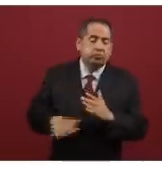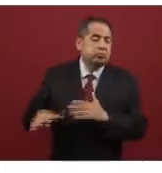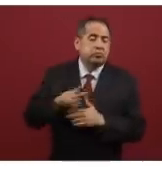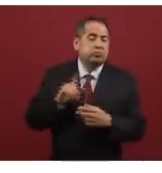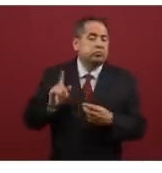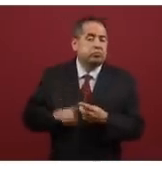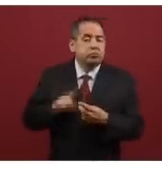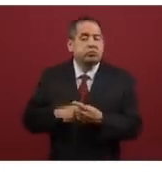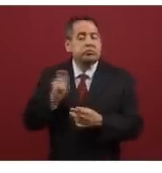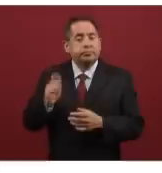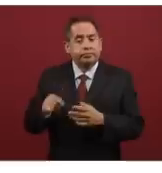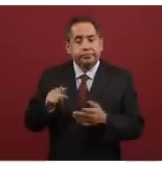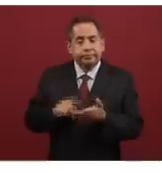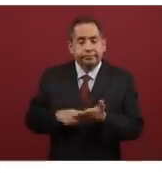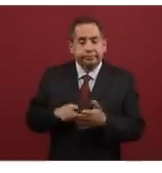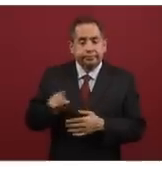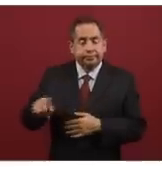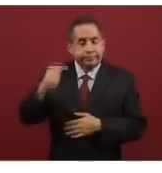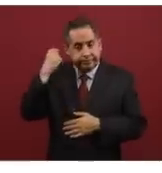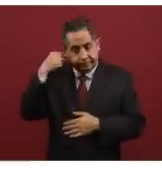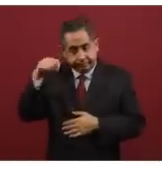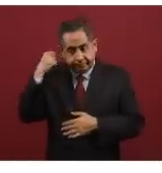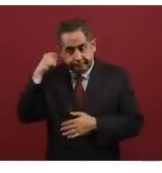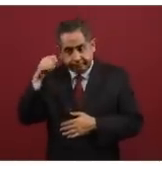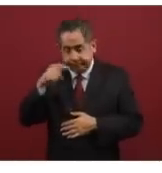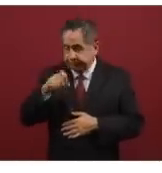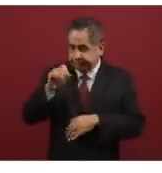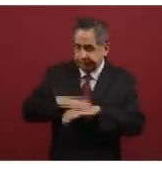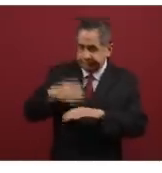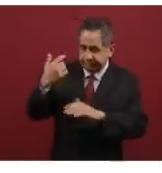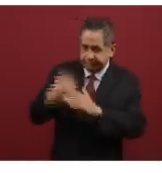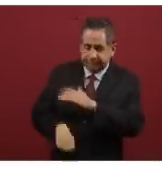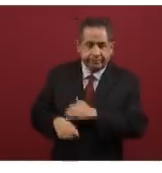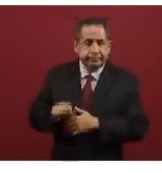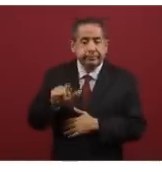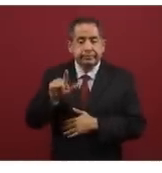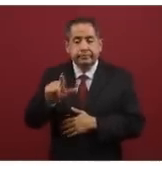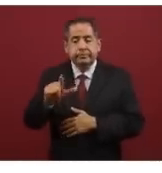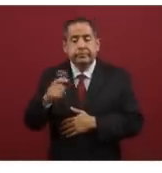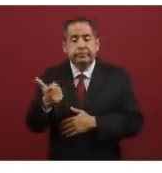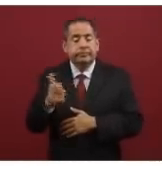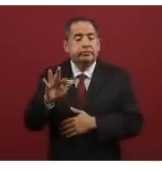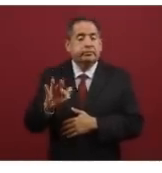regular lo encontramos en Centro Tabasco a